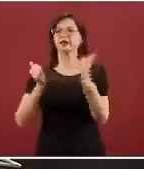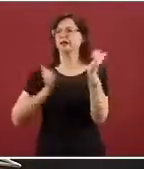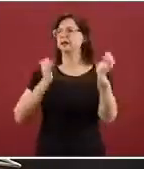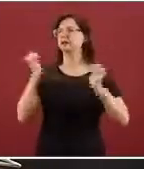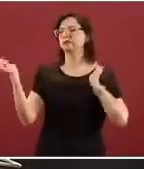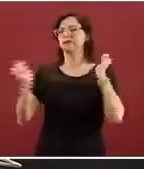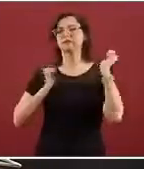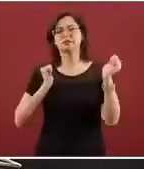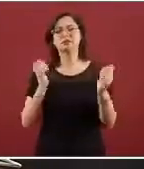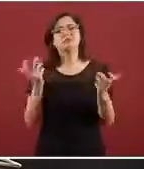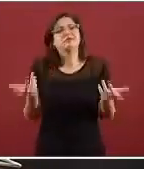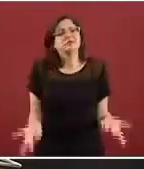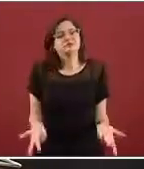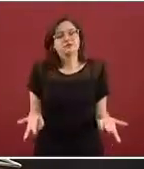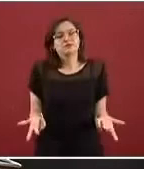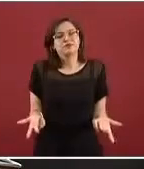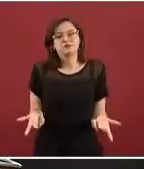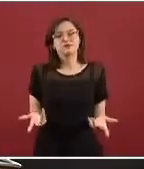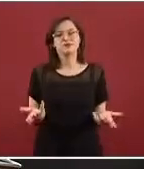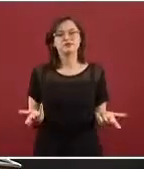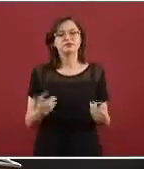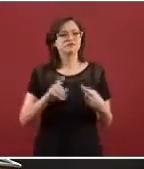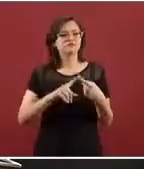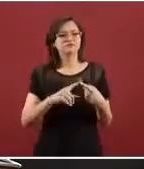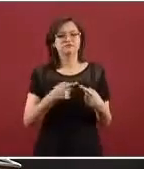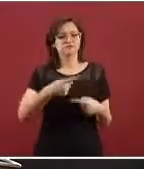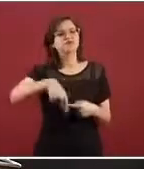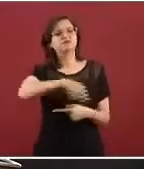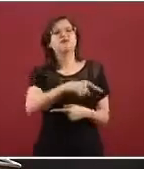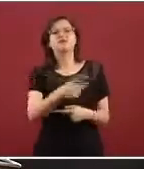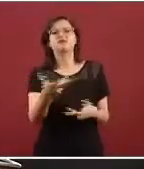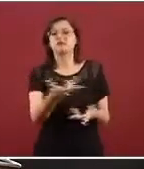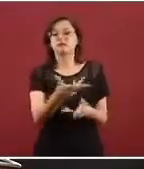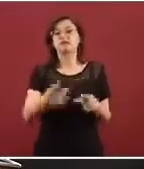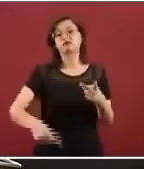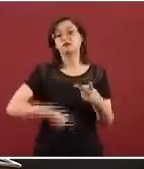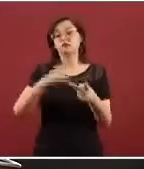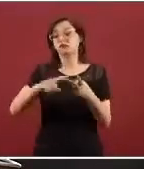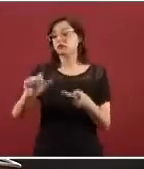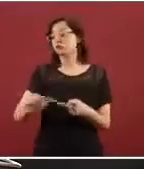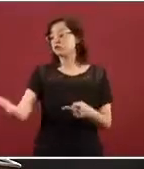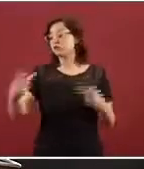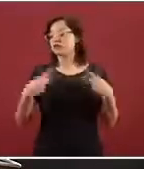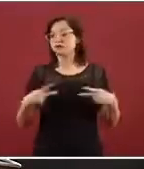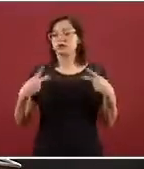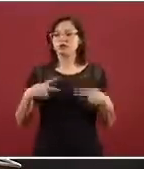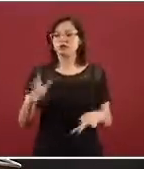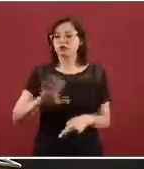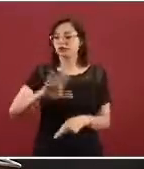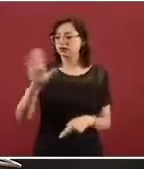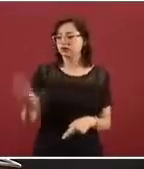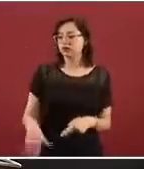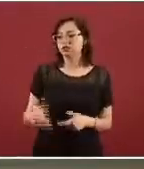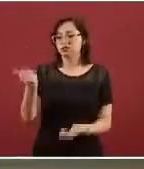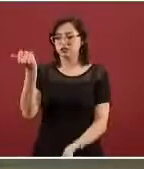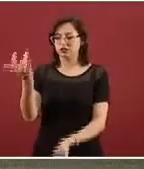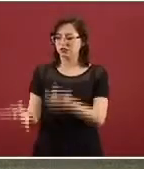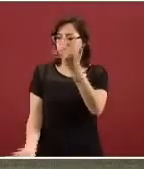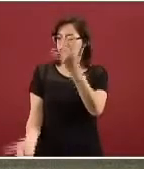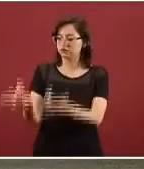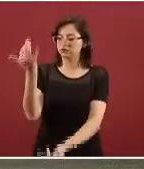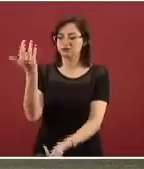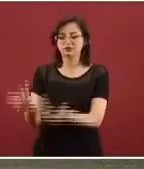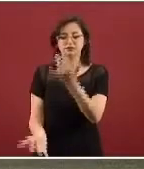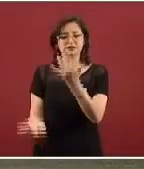el protocolo de la gente que fallece, ¿qué pasa? ¿Es forzosamente incinerarlos? ¿Cuál es el